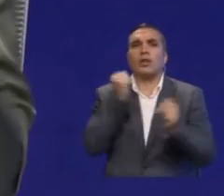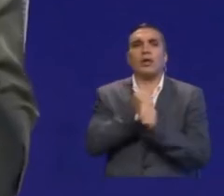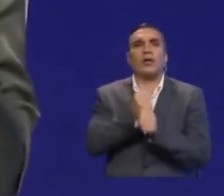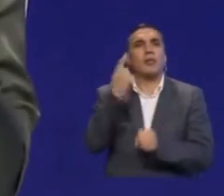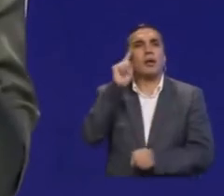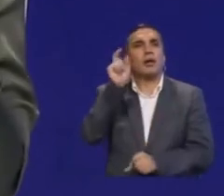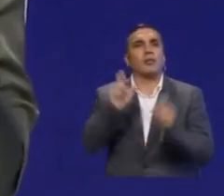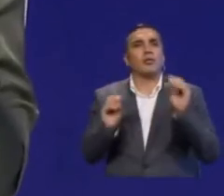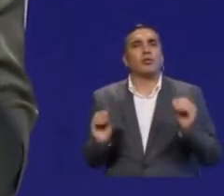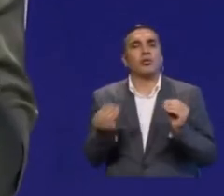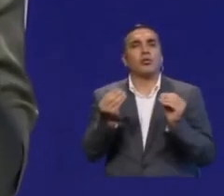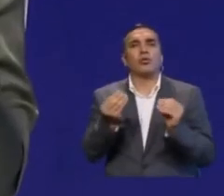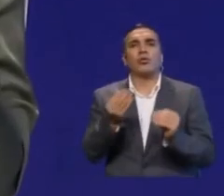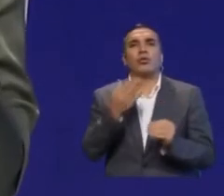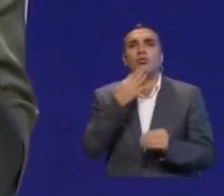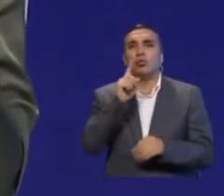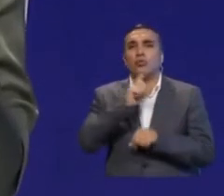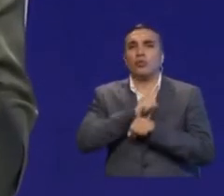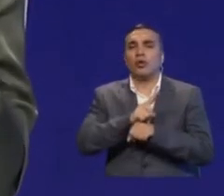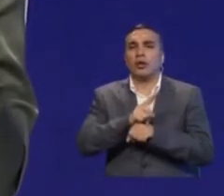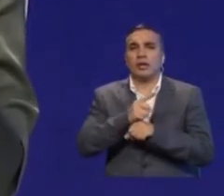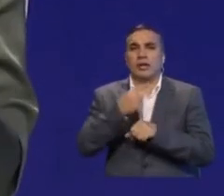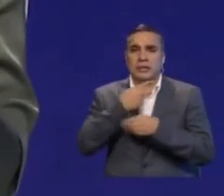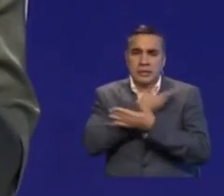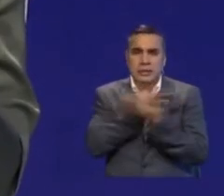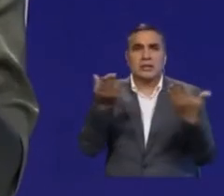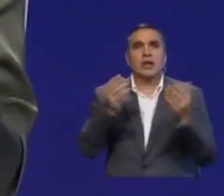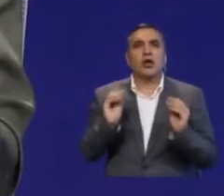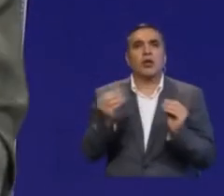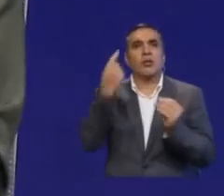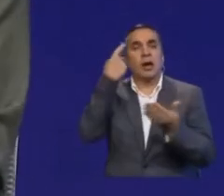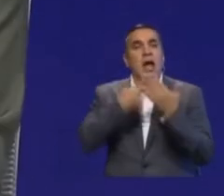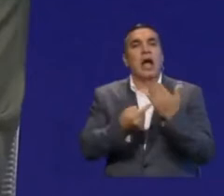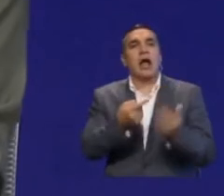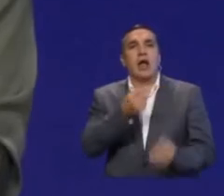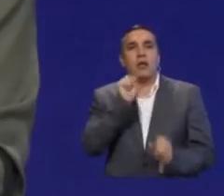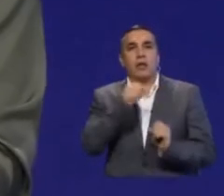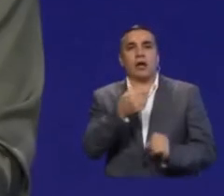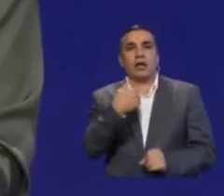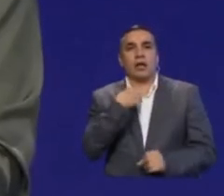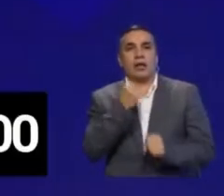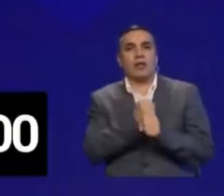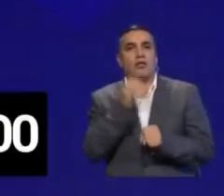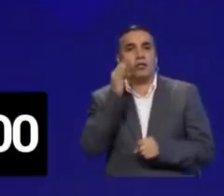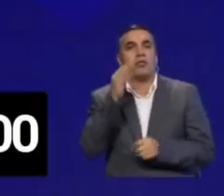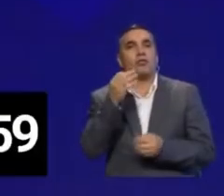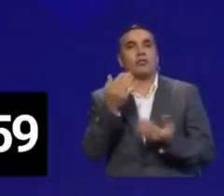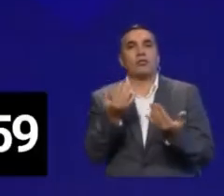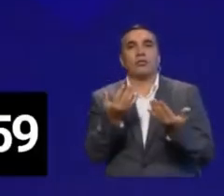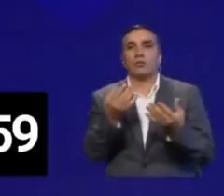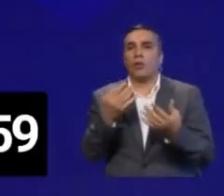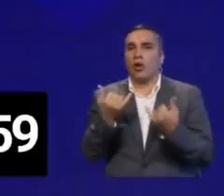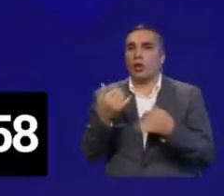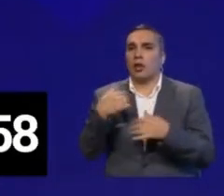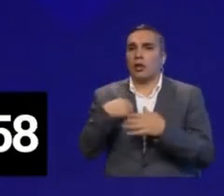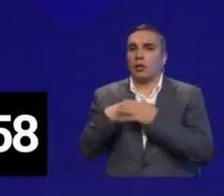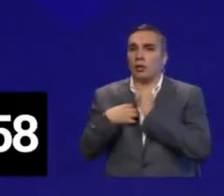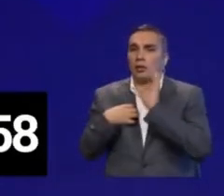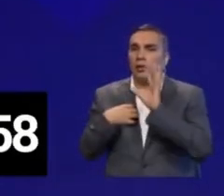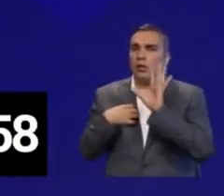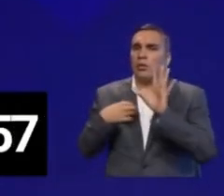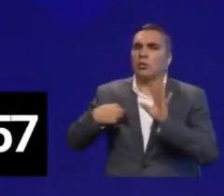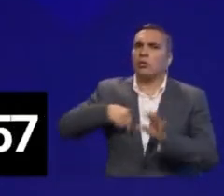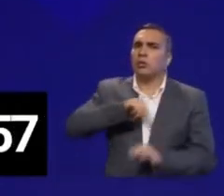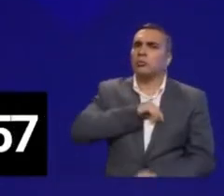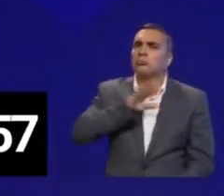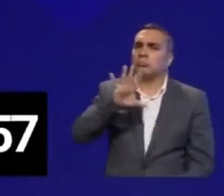¿Cómo les hablaría usted de 1 minuto a los jóvenes para darles esperanza en época de pandemia? A ver, nosotros lo que planteamos